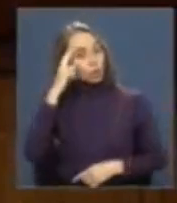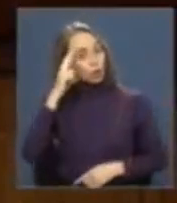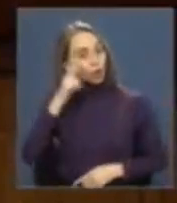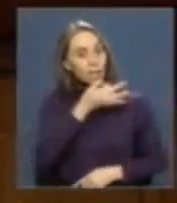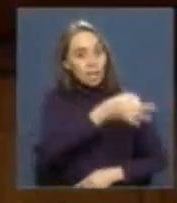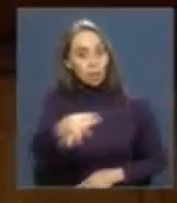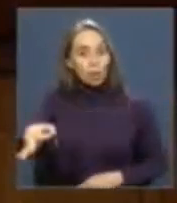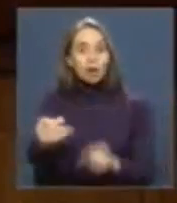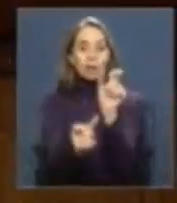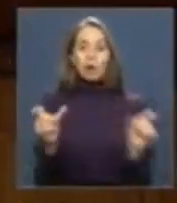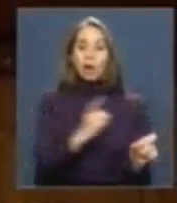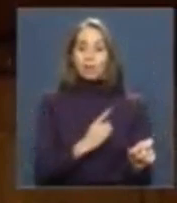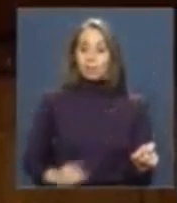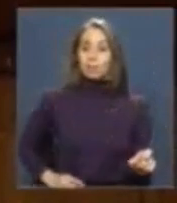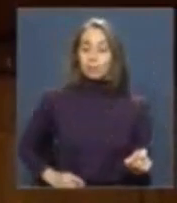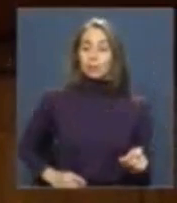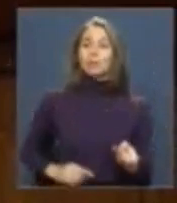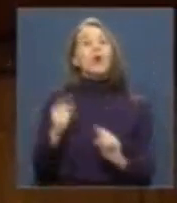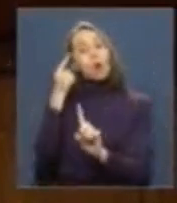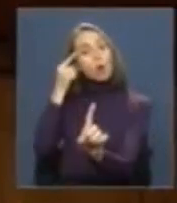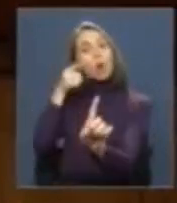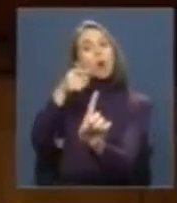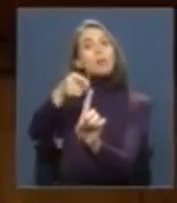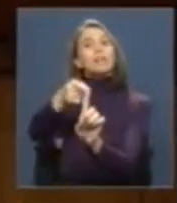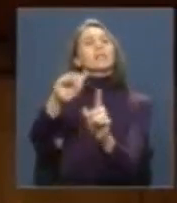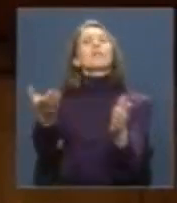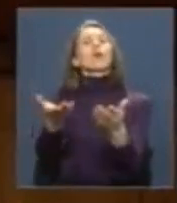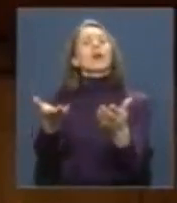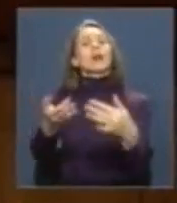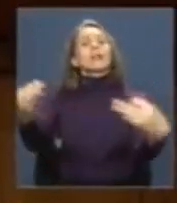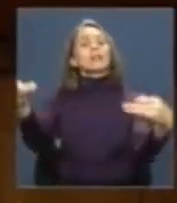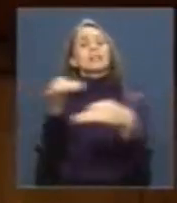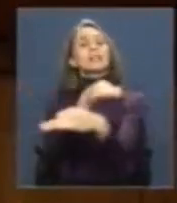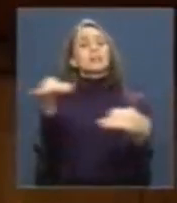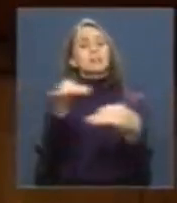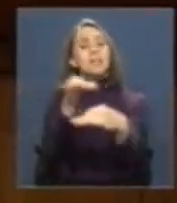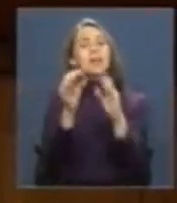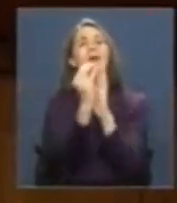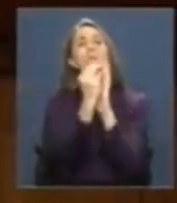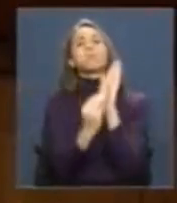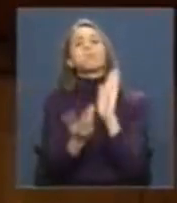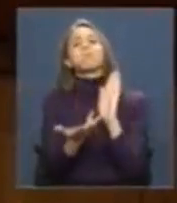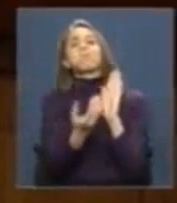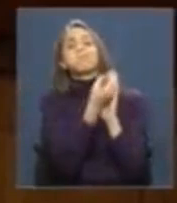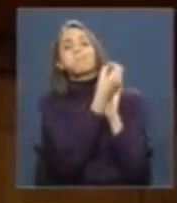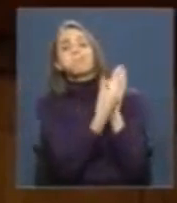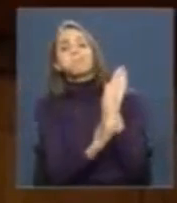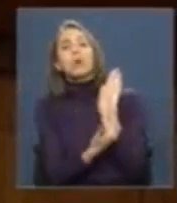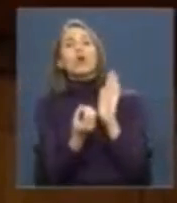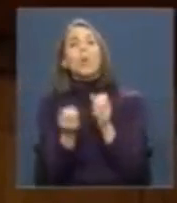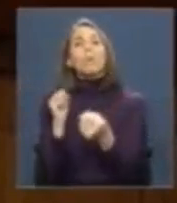tenía por propósito explicar y fijar el contenido y alcance de